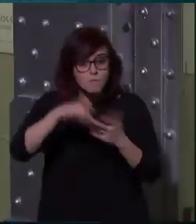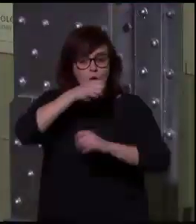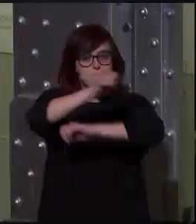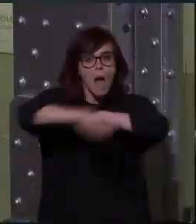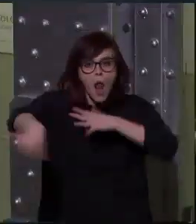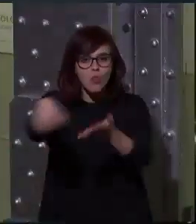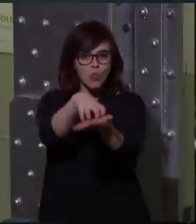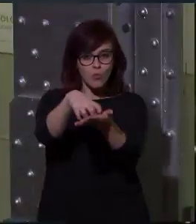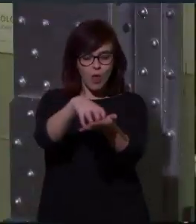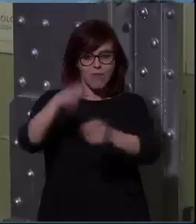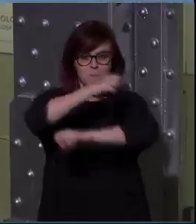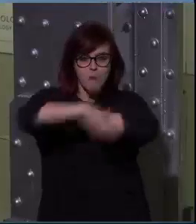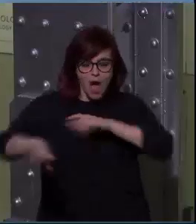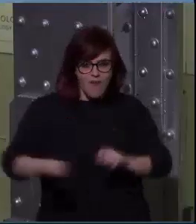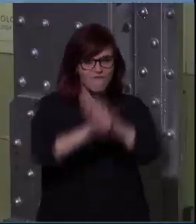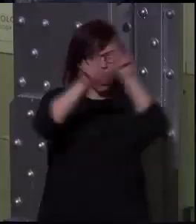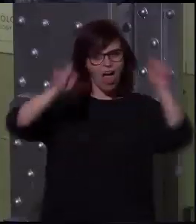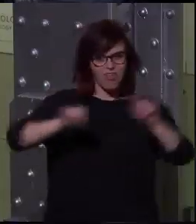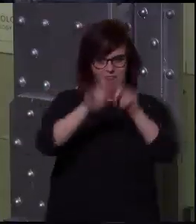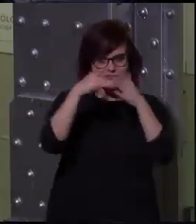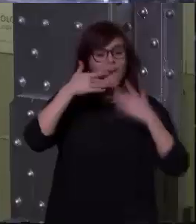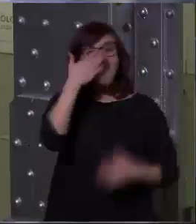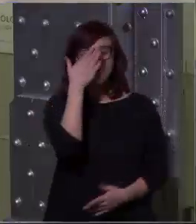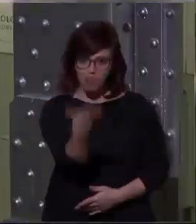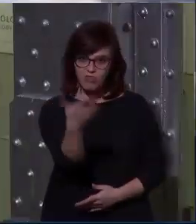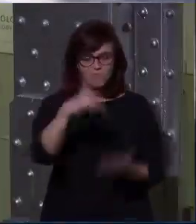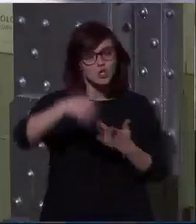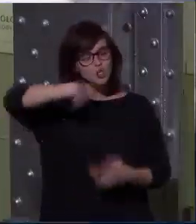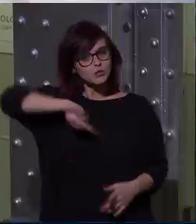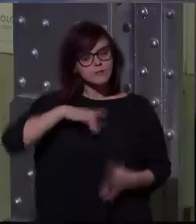dudas, un mar de lágrimas. Es verdad que